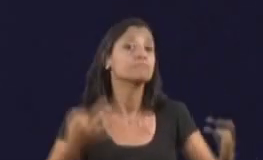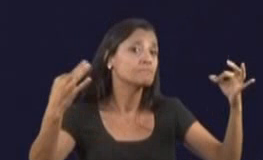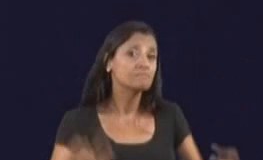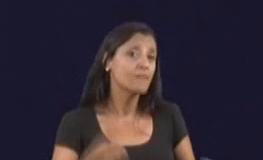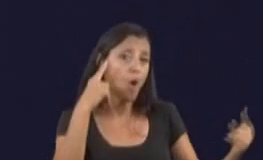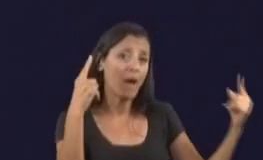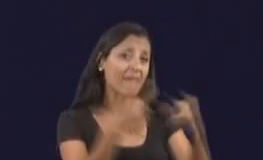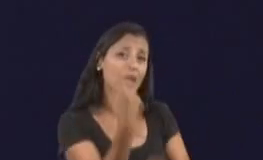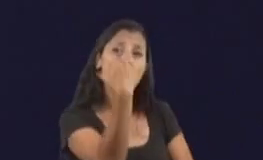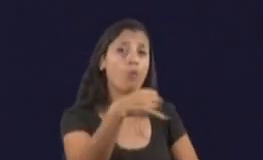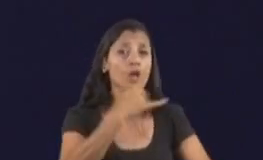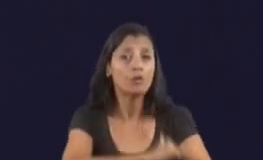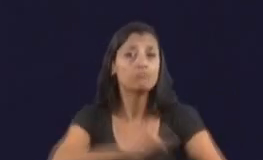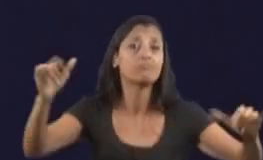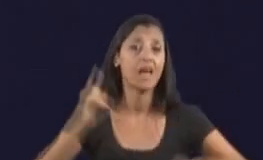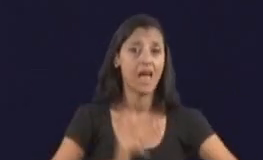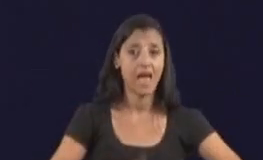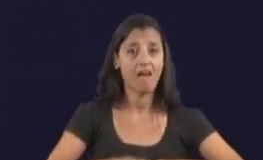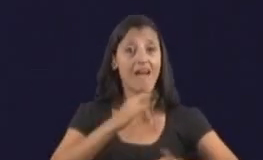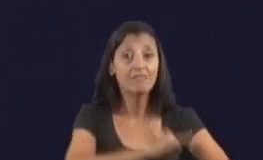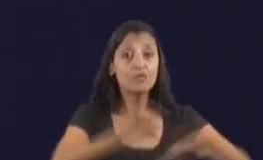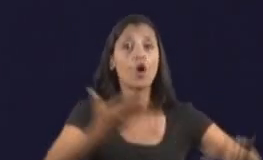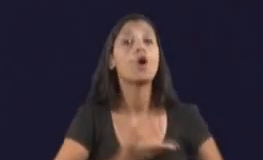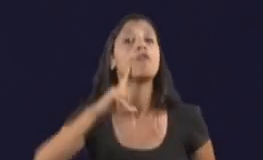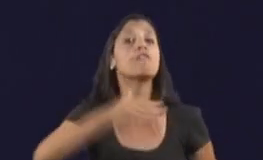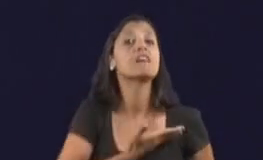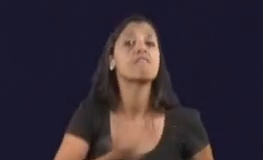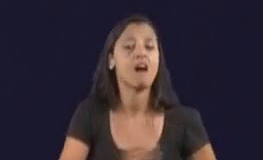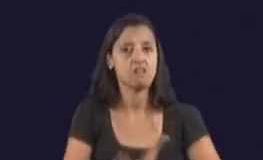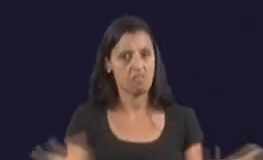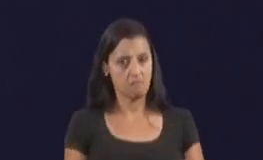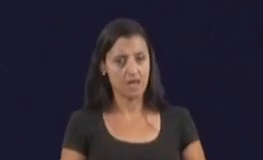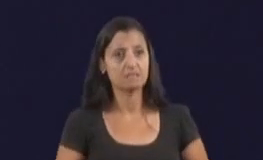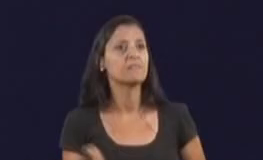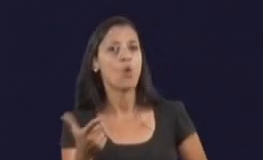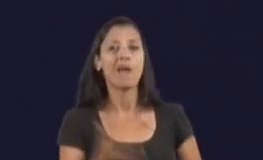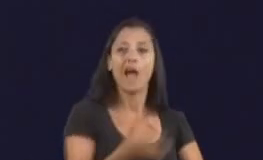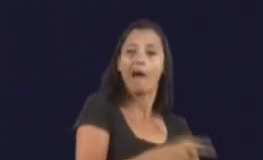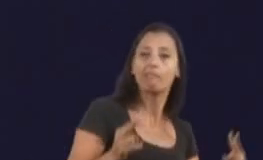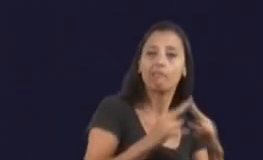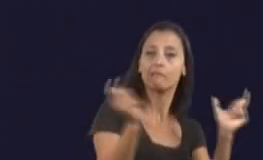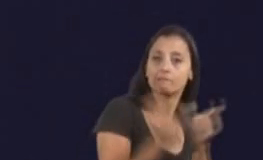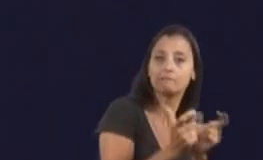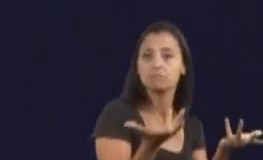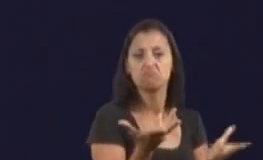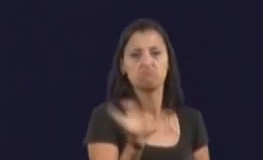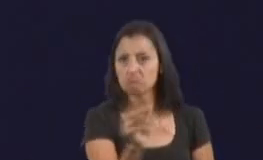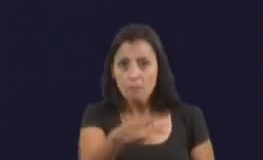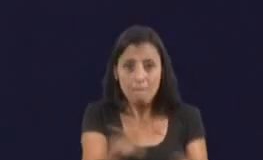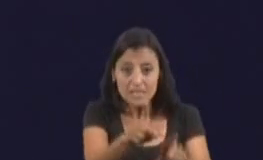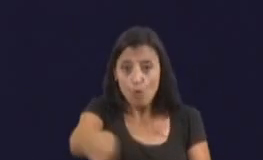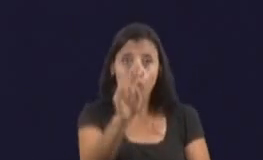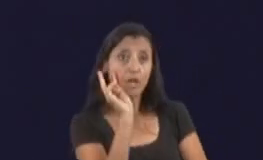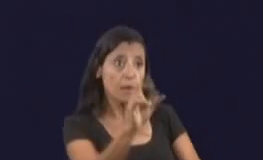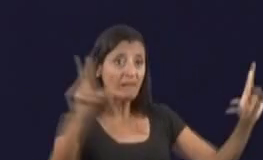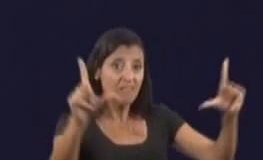estrictamente para el anuncio, para el evento en realidad de la FIFA. No hubo un encuentro previo, lo que se vio por los medios fue todo